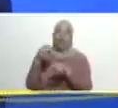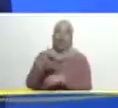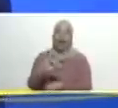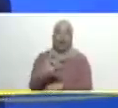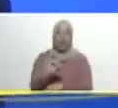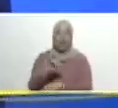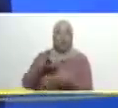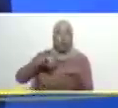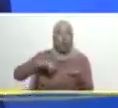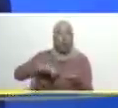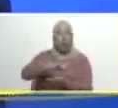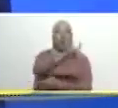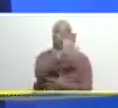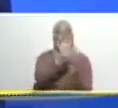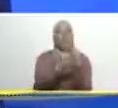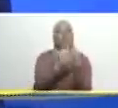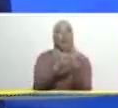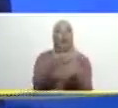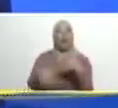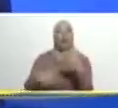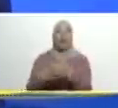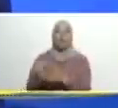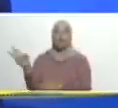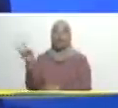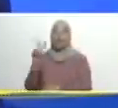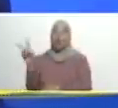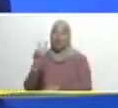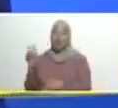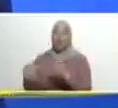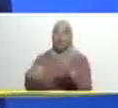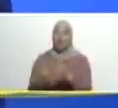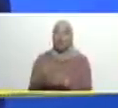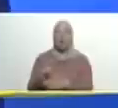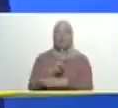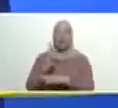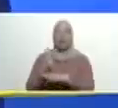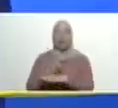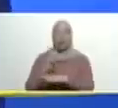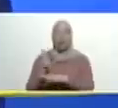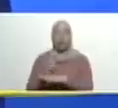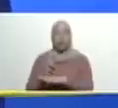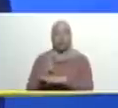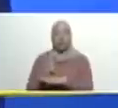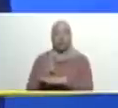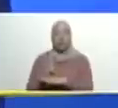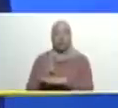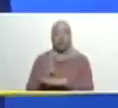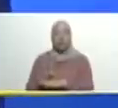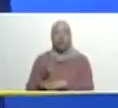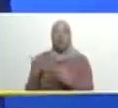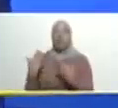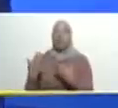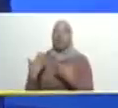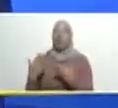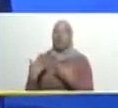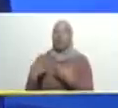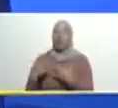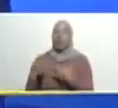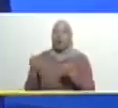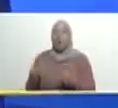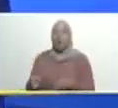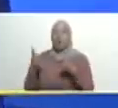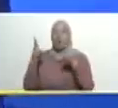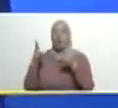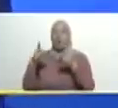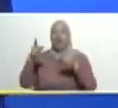tener vuelo directo entre Venezuela y Barbados. Muy pronto tendremos la oportunidad